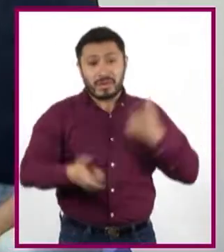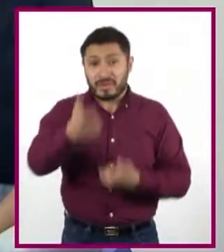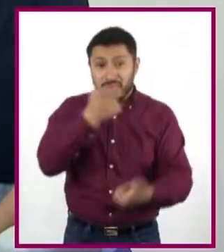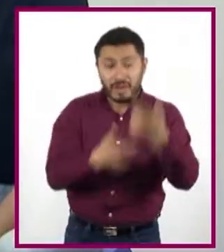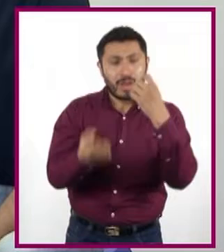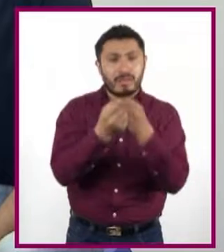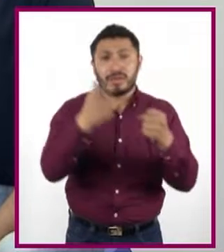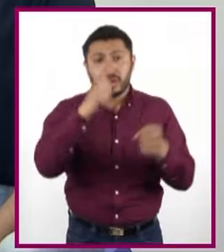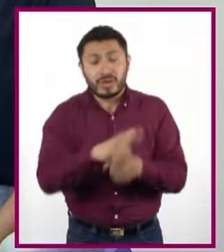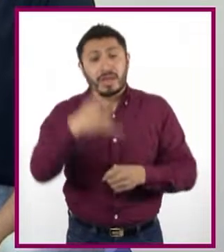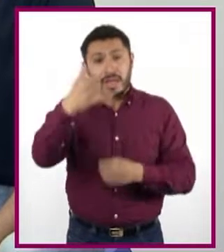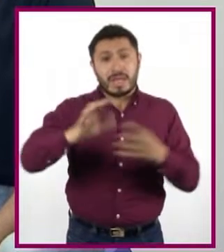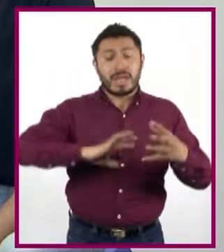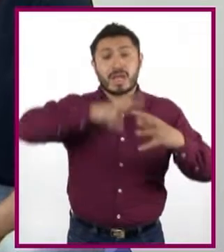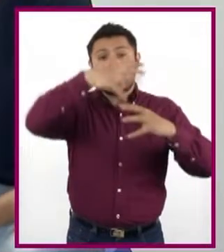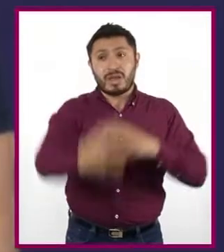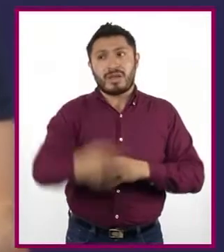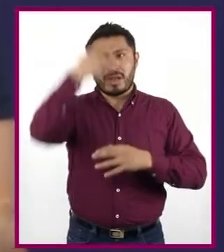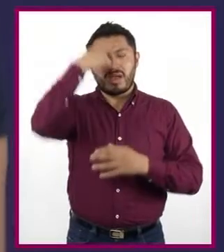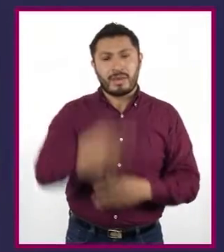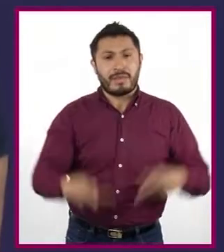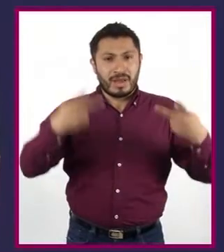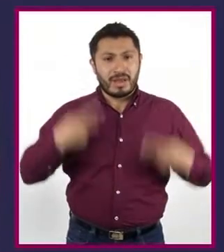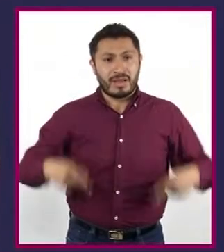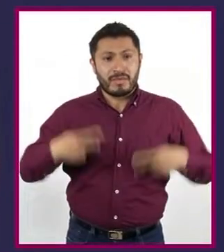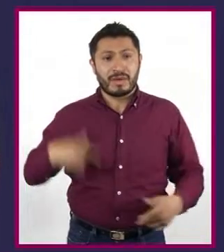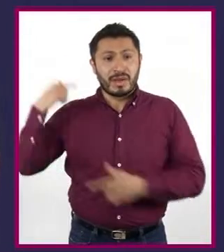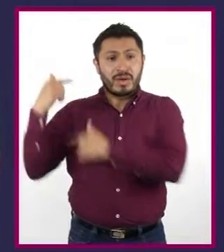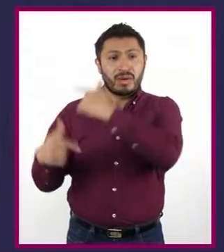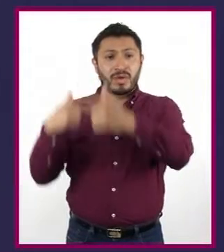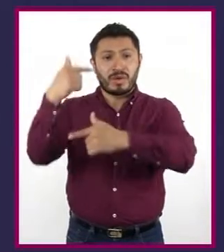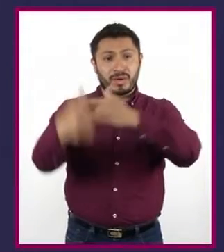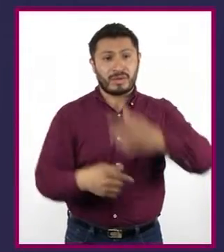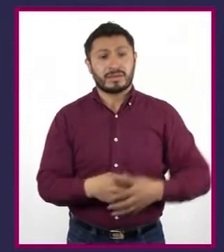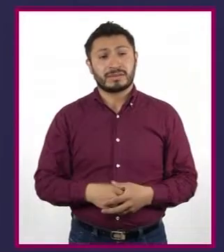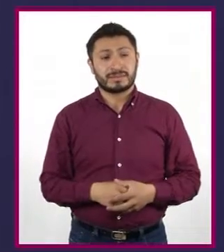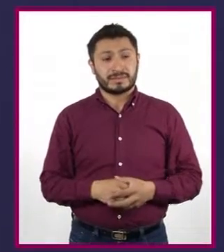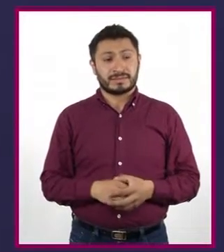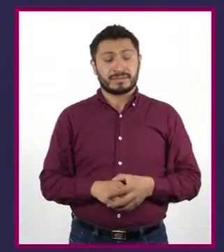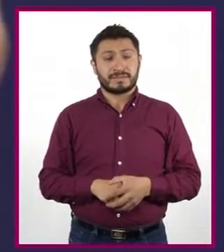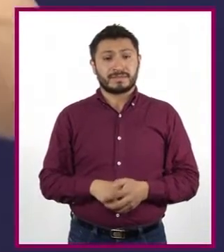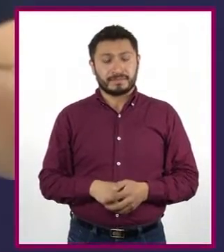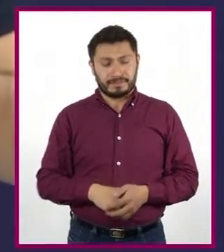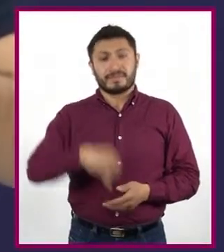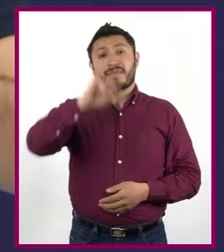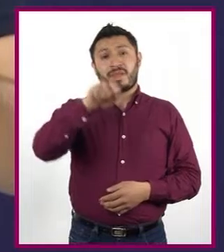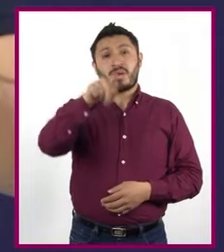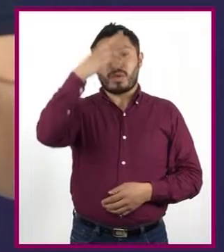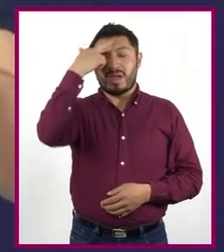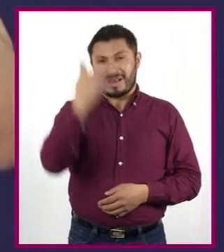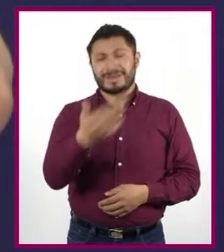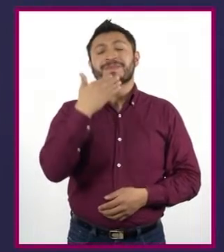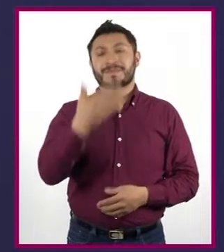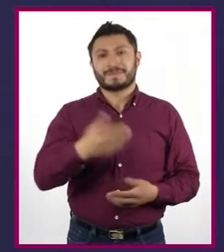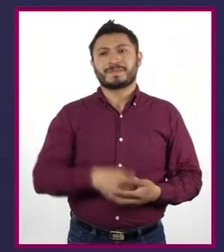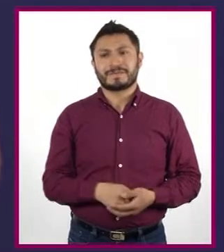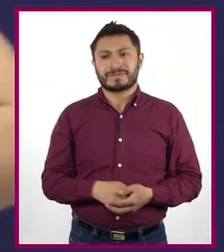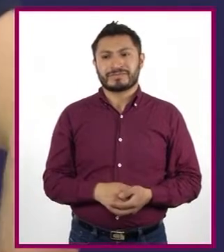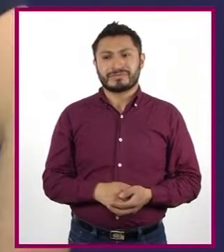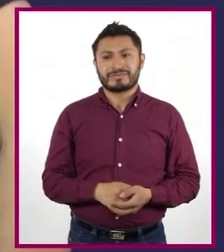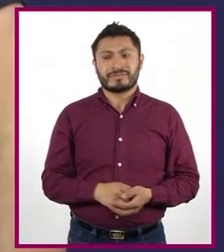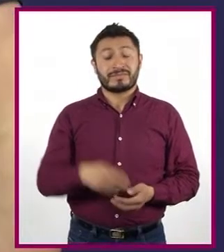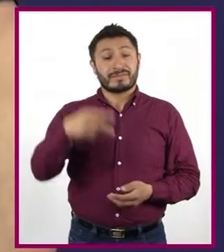sociales y ambientales para las futuras generaciones. Bueno, sí, tiene razón, maestra.